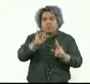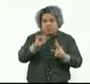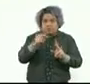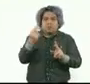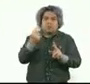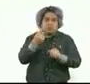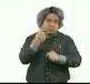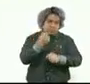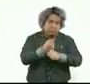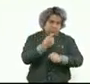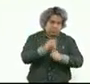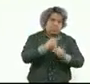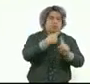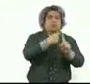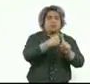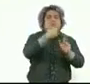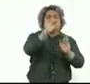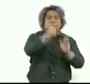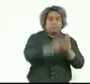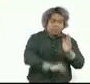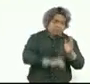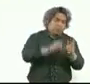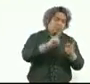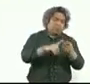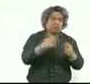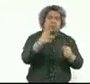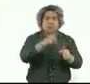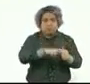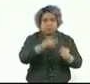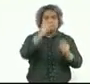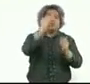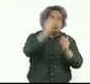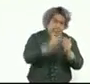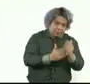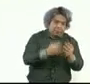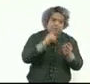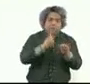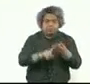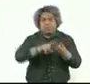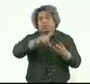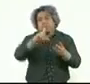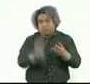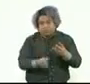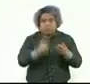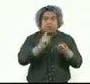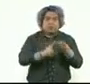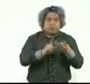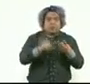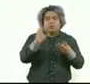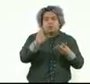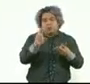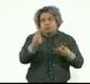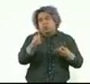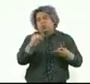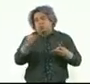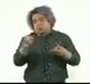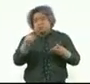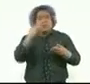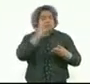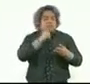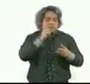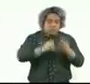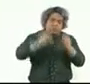Vemos que primero bajan los casos, luego los ingresos y camas generales, luego las camas de terapia intensiva y las defunciones. Es algo que hemos